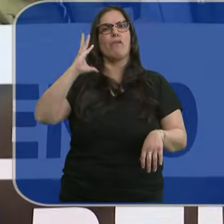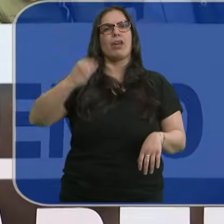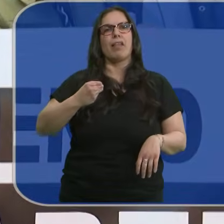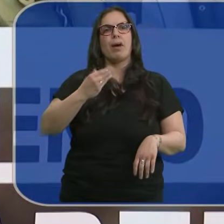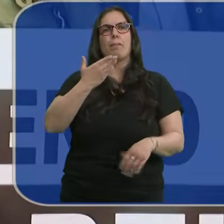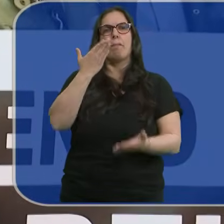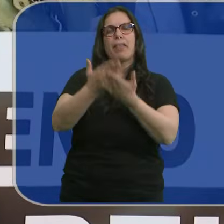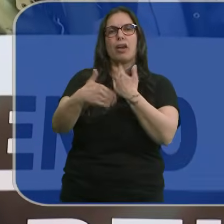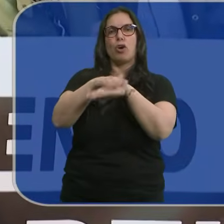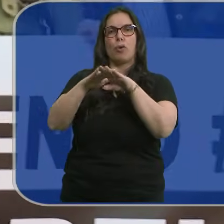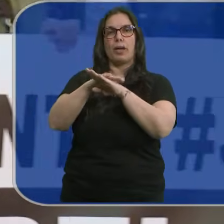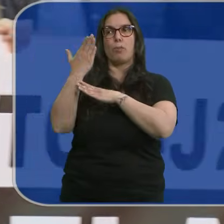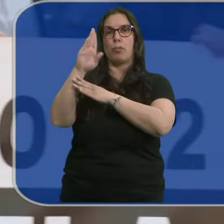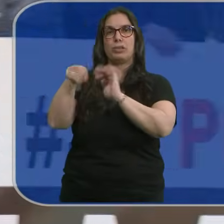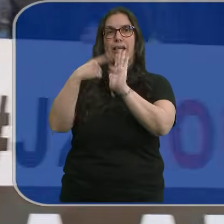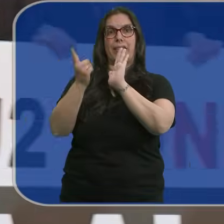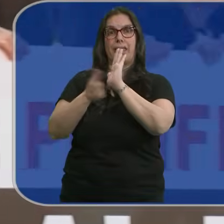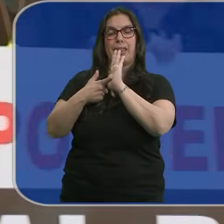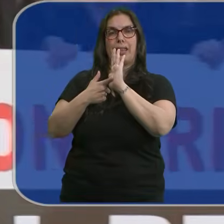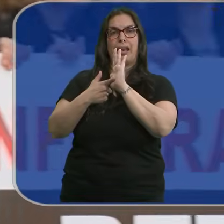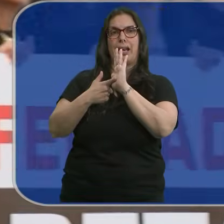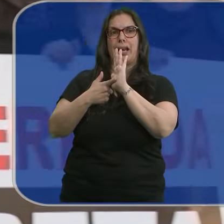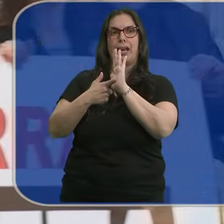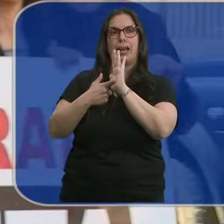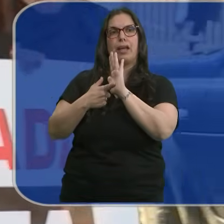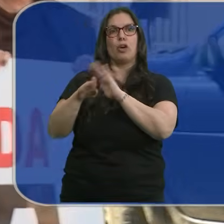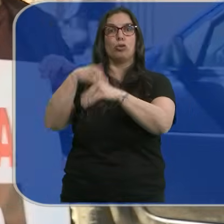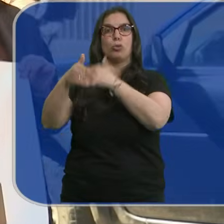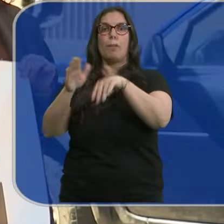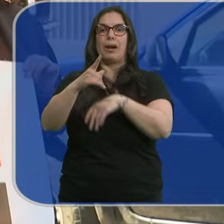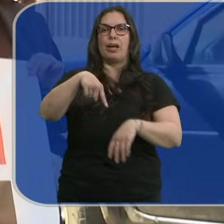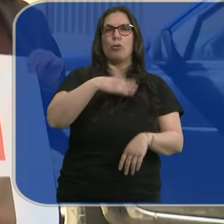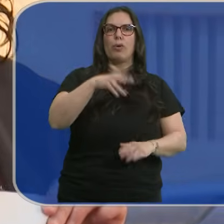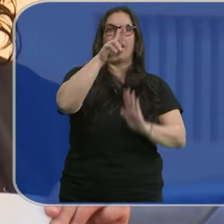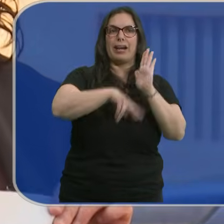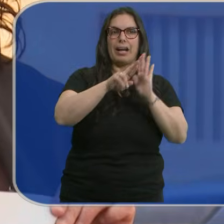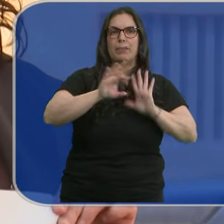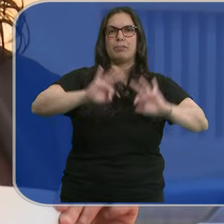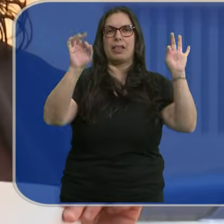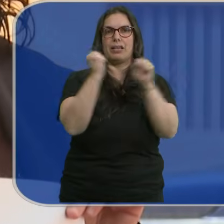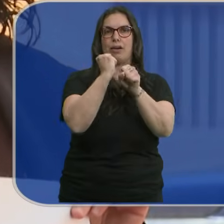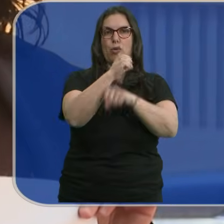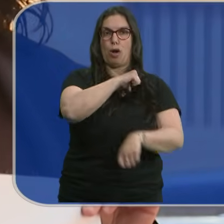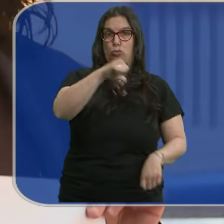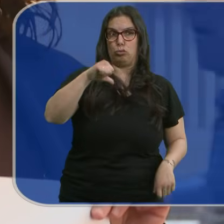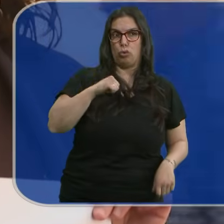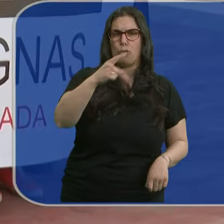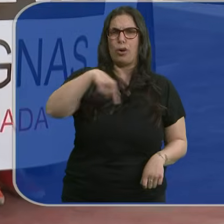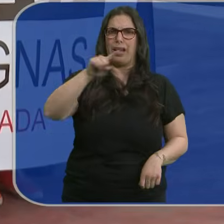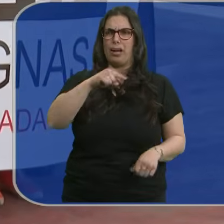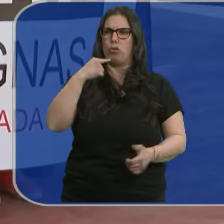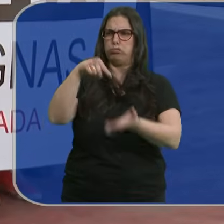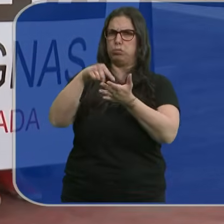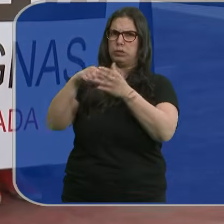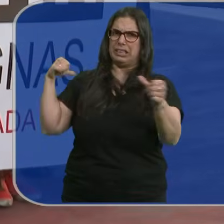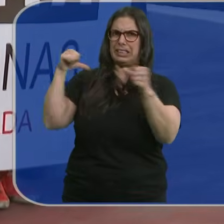que desbloquee la proposición de ley que les permitiría acceder al régimen especial de trabajadores autónomos. Se trata de una reivindicación que el colectivo arrastra desde